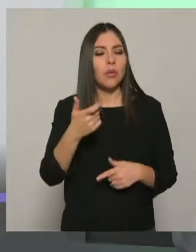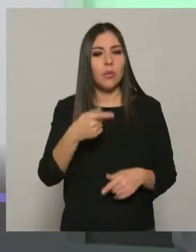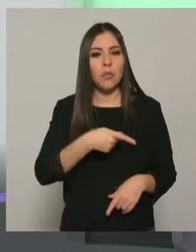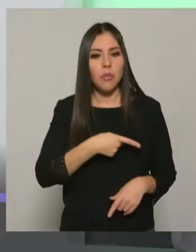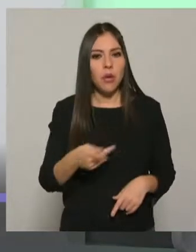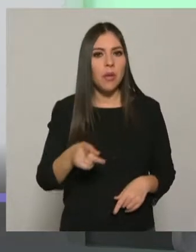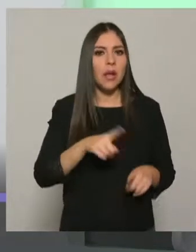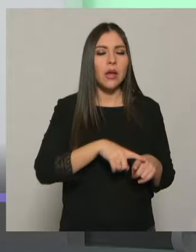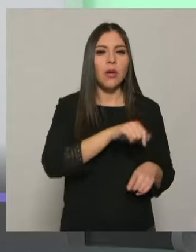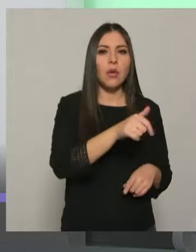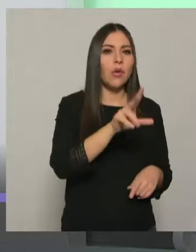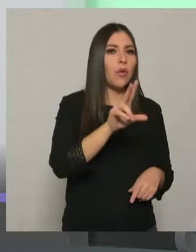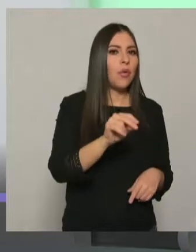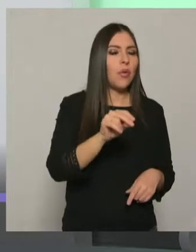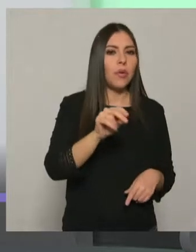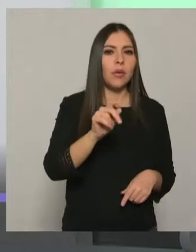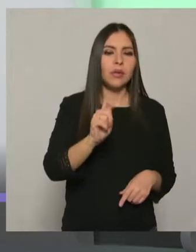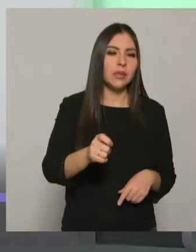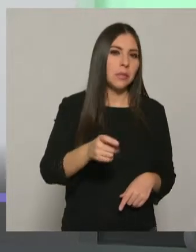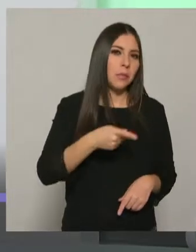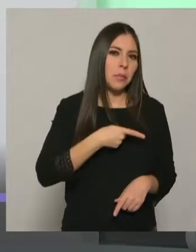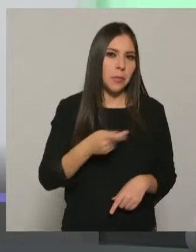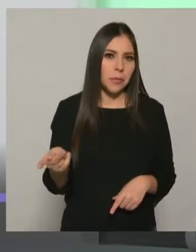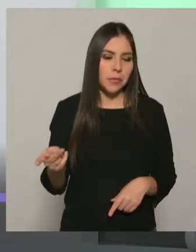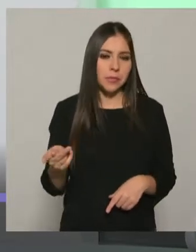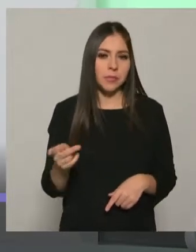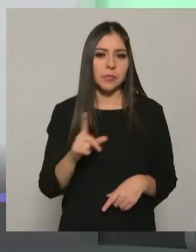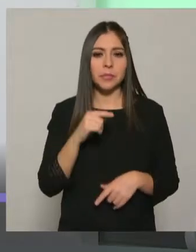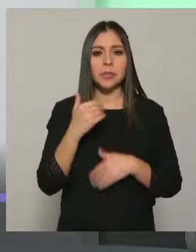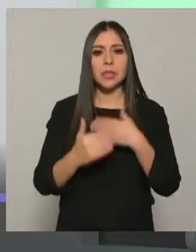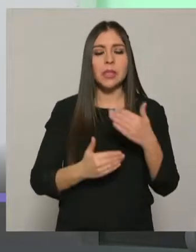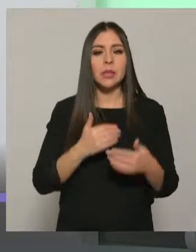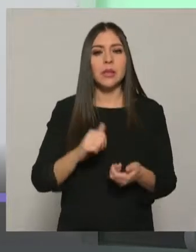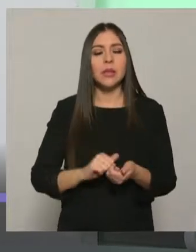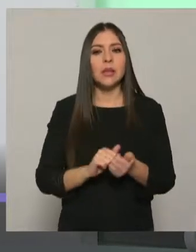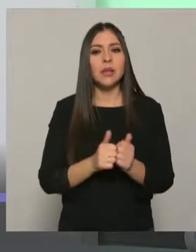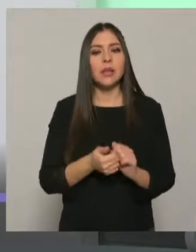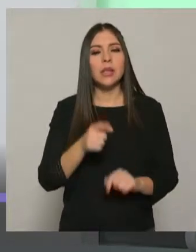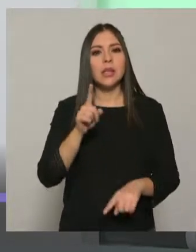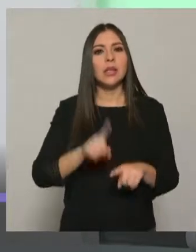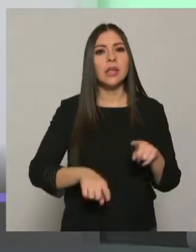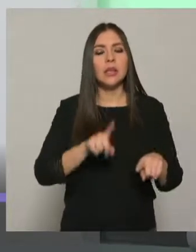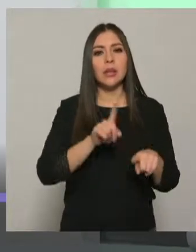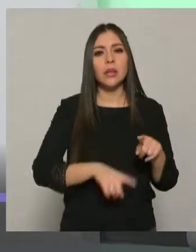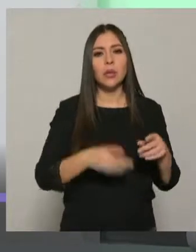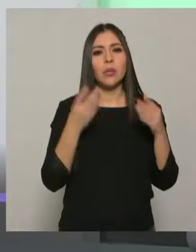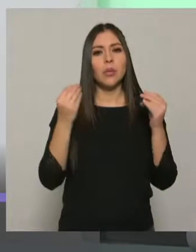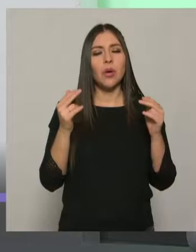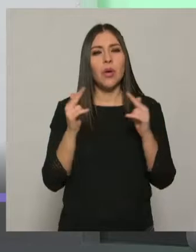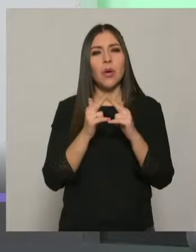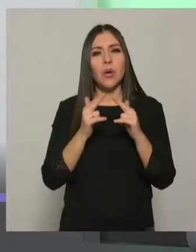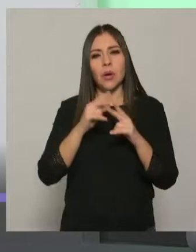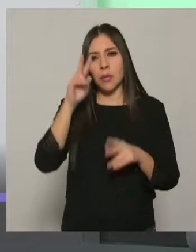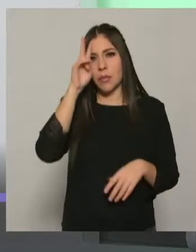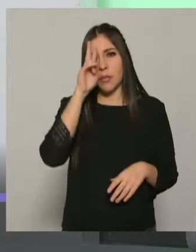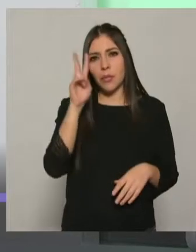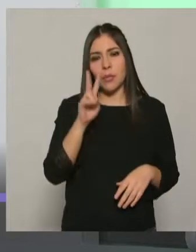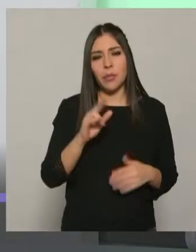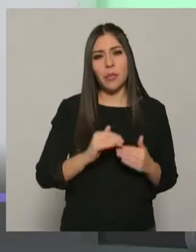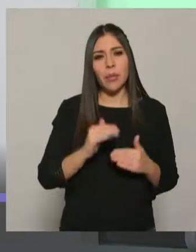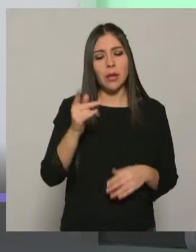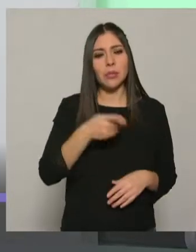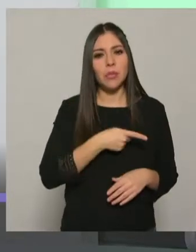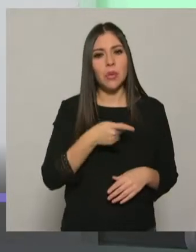eran pobres, y finalmente quedaban excluidos la mitad de los hogares en pobreza extrema de ese